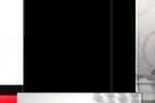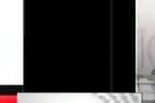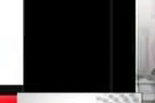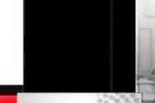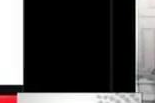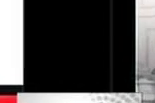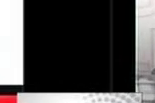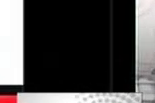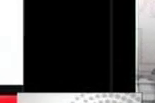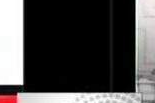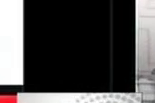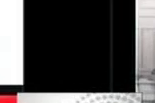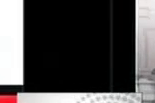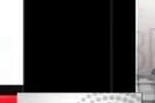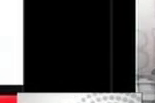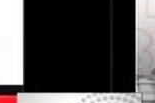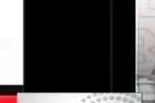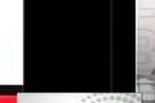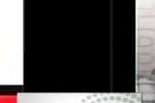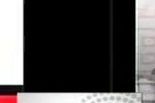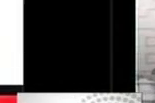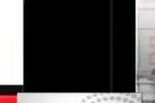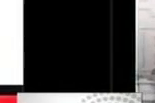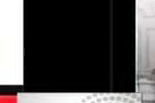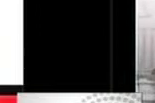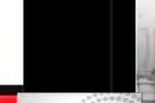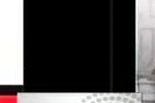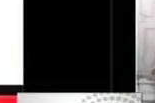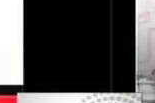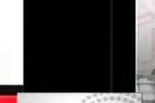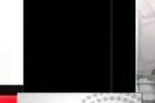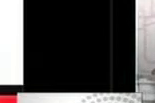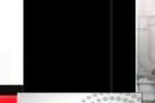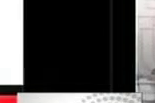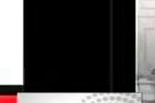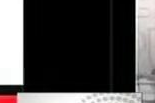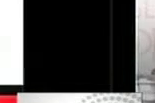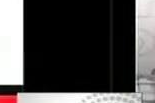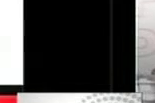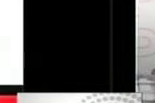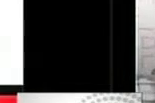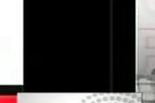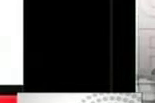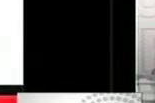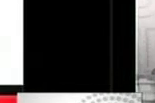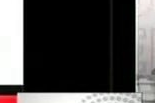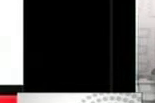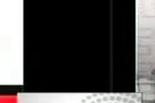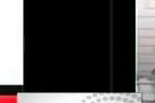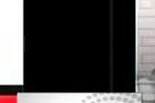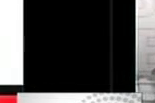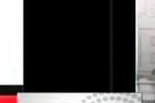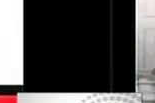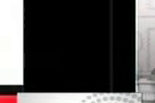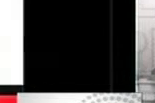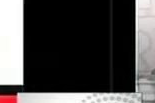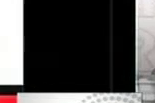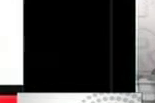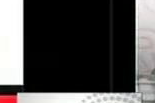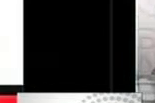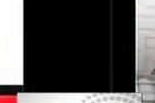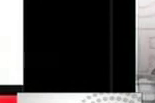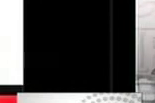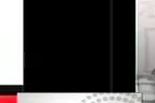bastante trabajo por hacer aquí en el sistema de mejorar las compras públicas y establecer lo que le llaman las fichas que permiten que